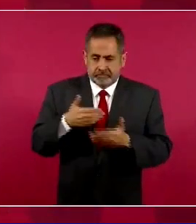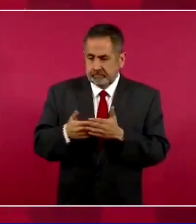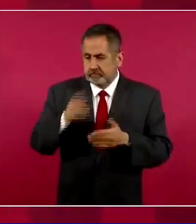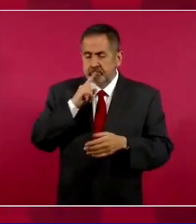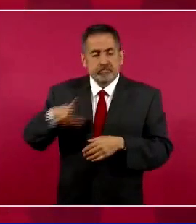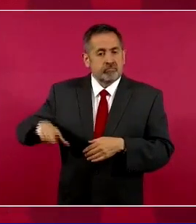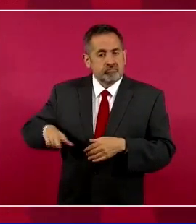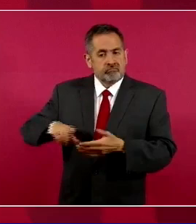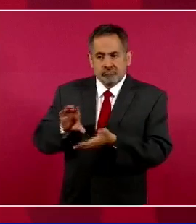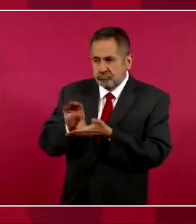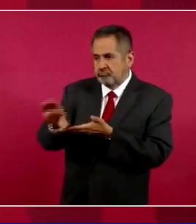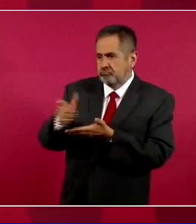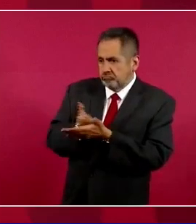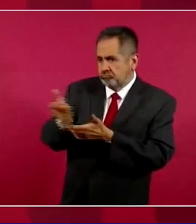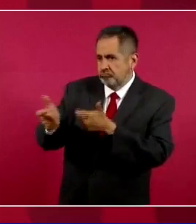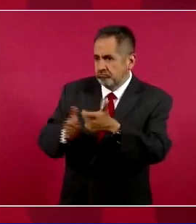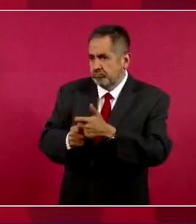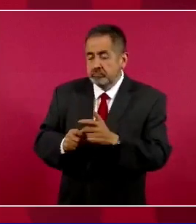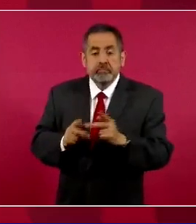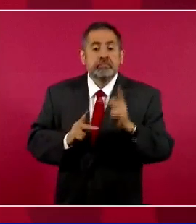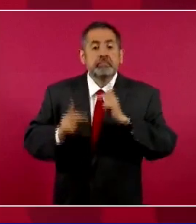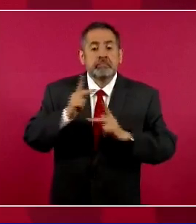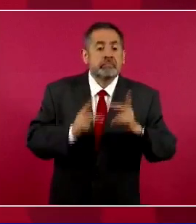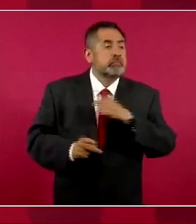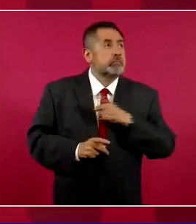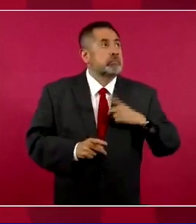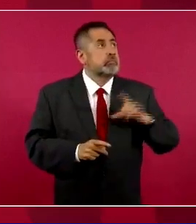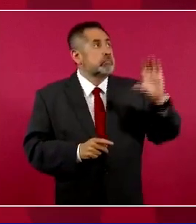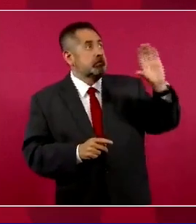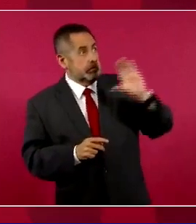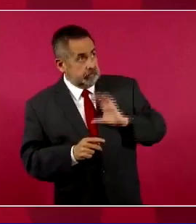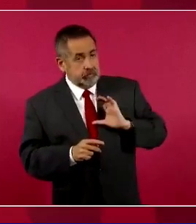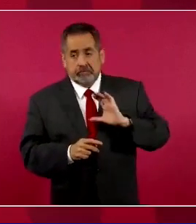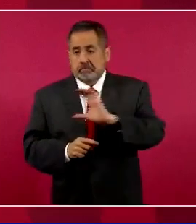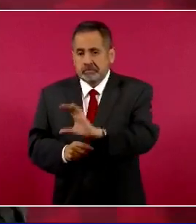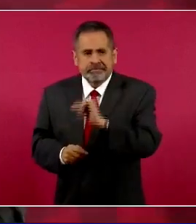Inversión pública, sin deuda.